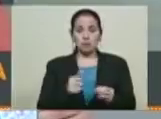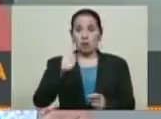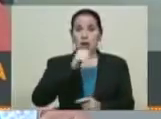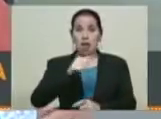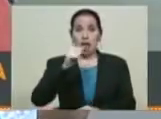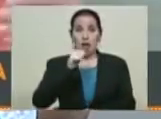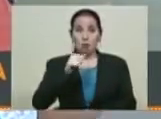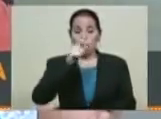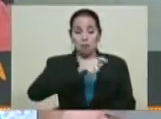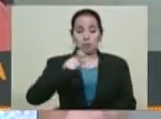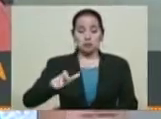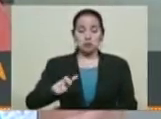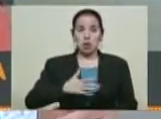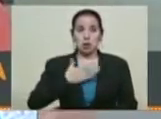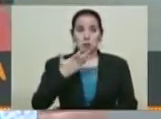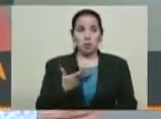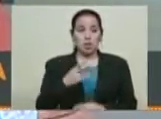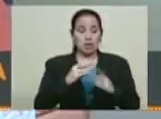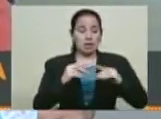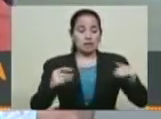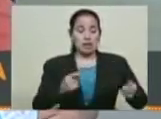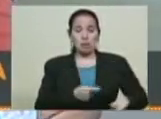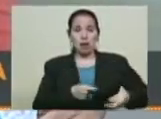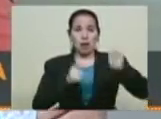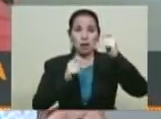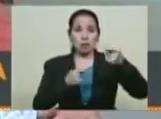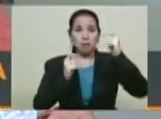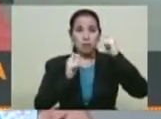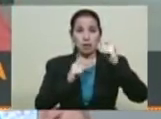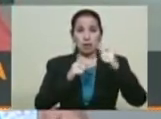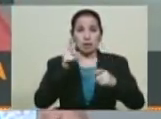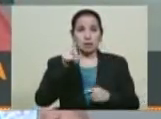la sal para la pesca, y aparte de eso